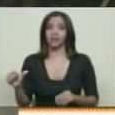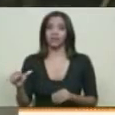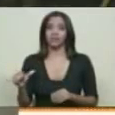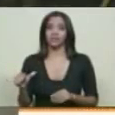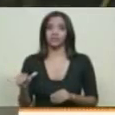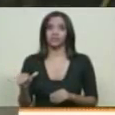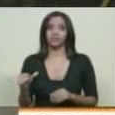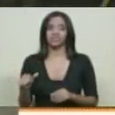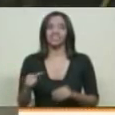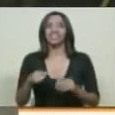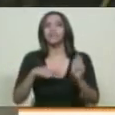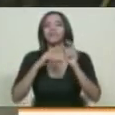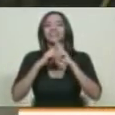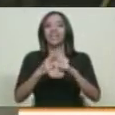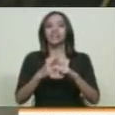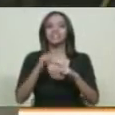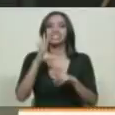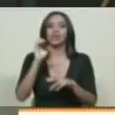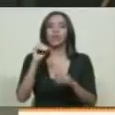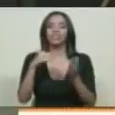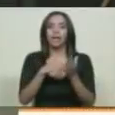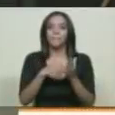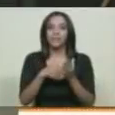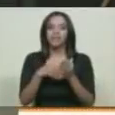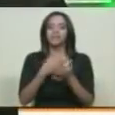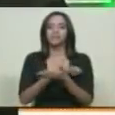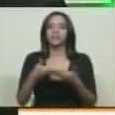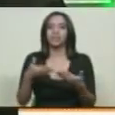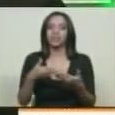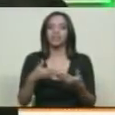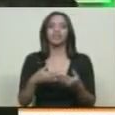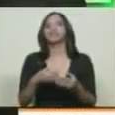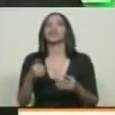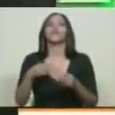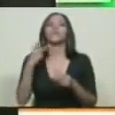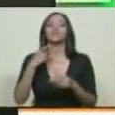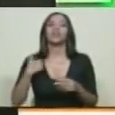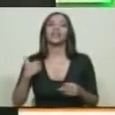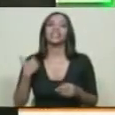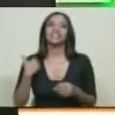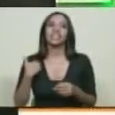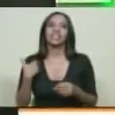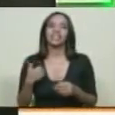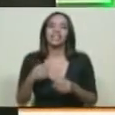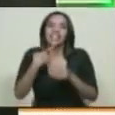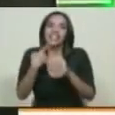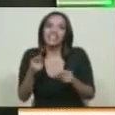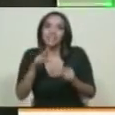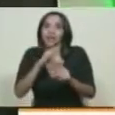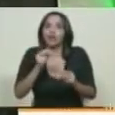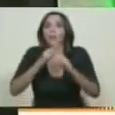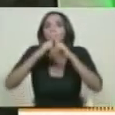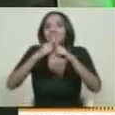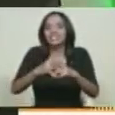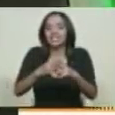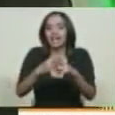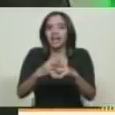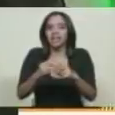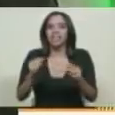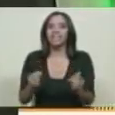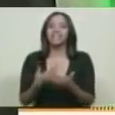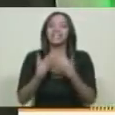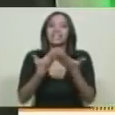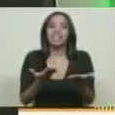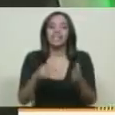millones nominales, sigo la política argentina. Ajá. El FMI le hizo un paquete para no prestar como garantía. Y le dieron